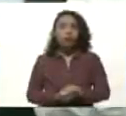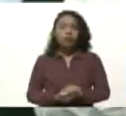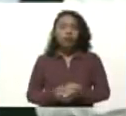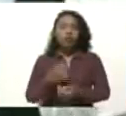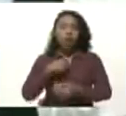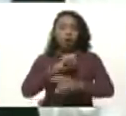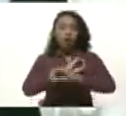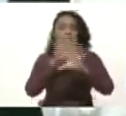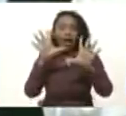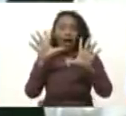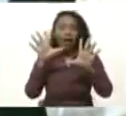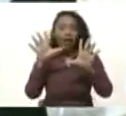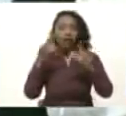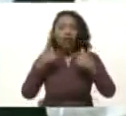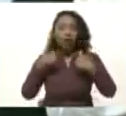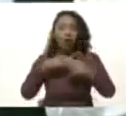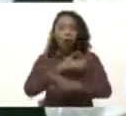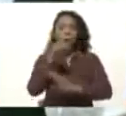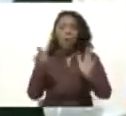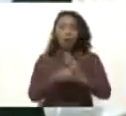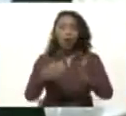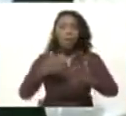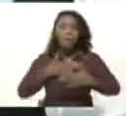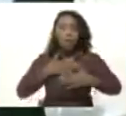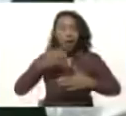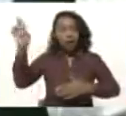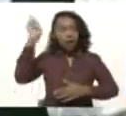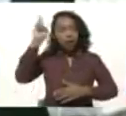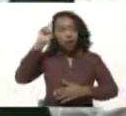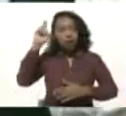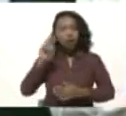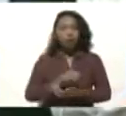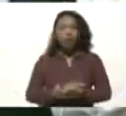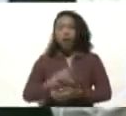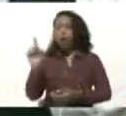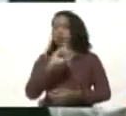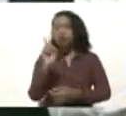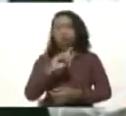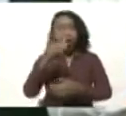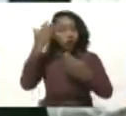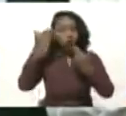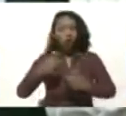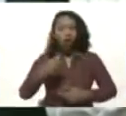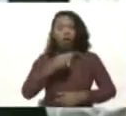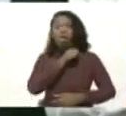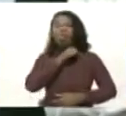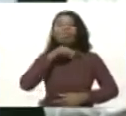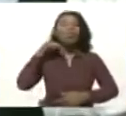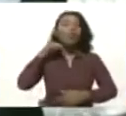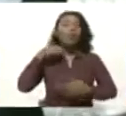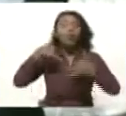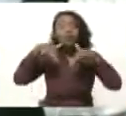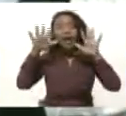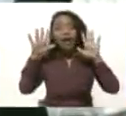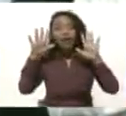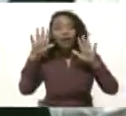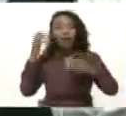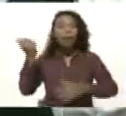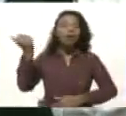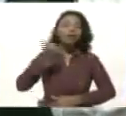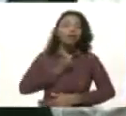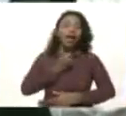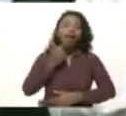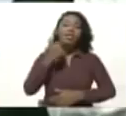Declaro que estoy en pleno uso de mi razón, que no soy suicida, por si acaso me asesinan